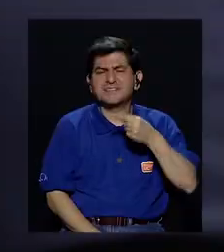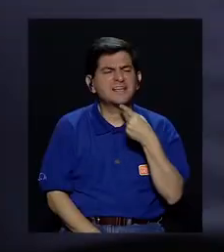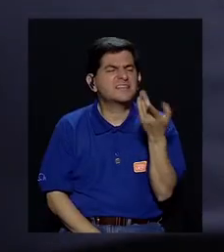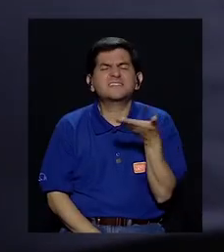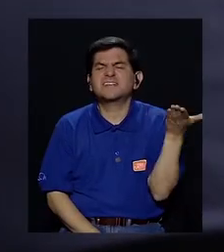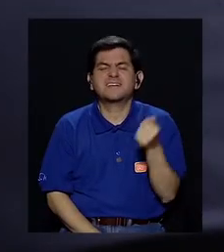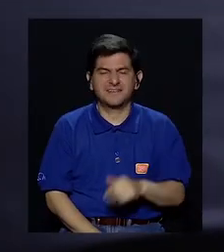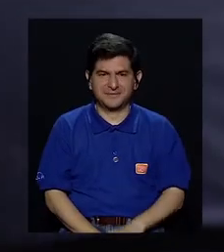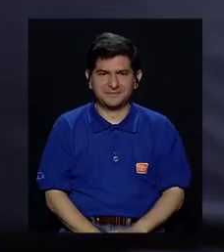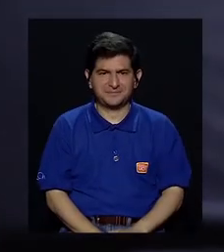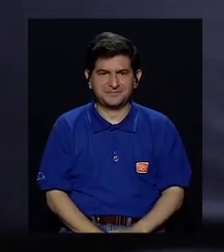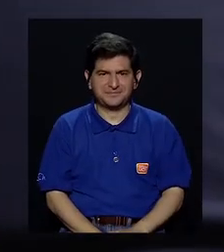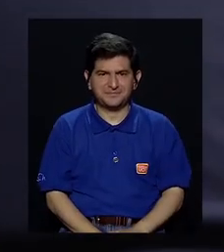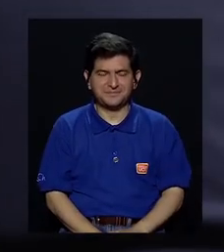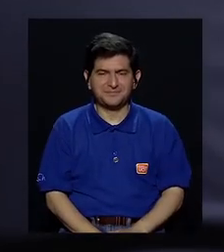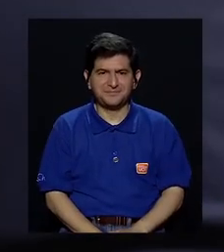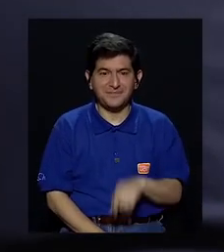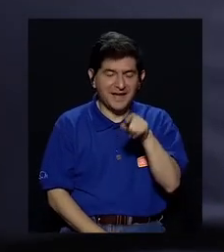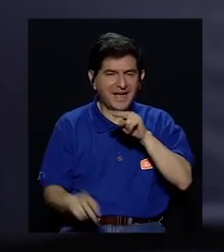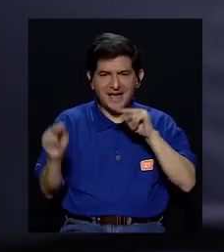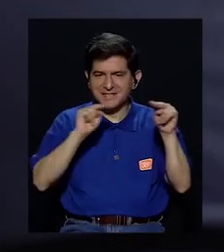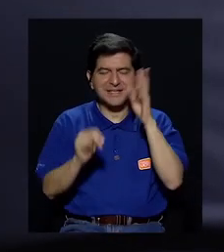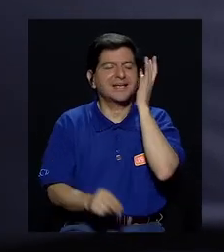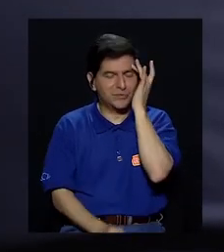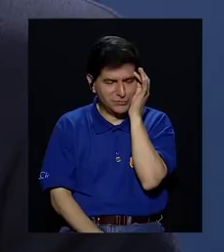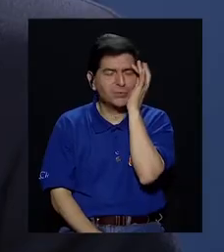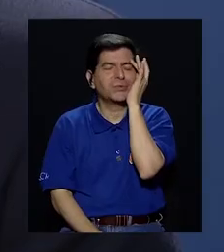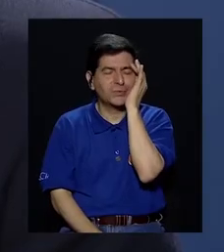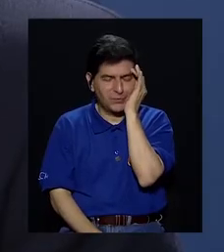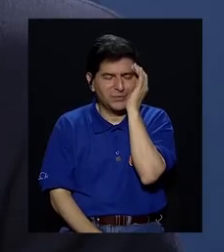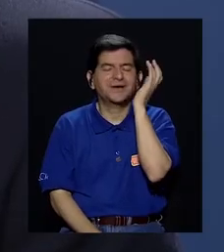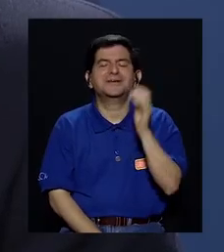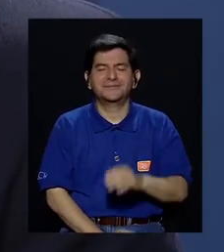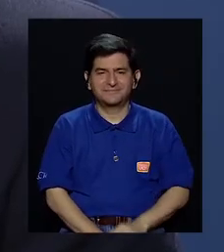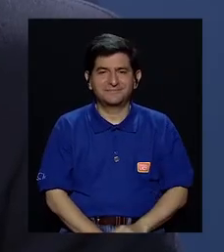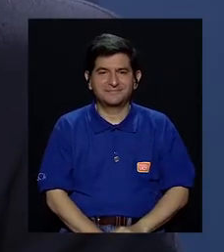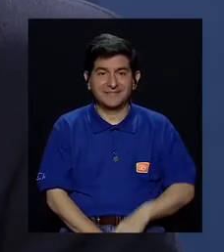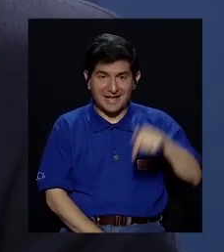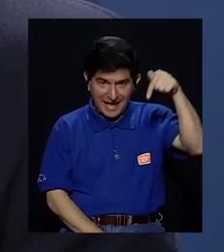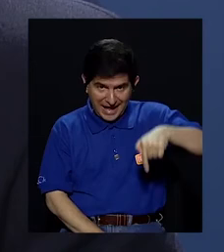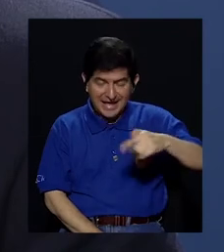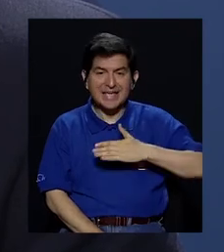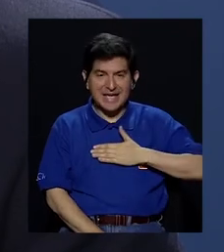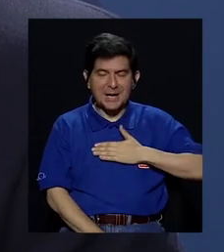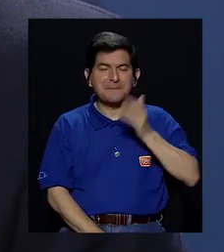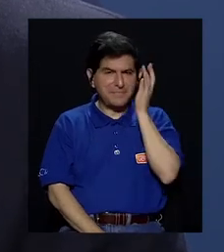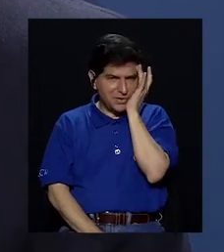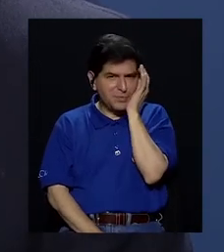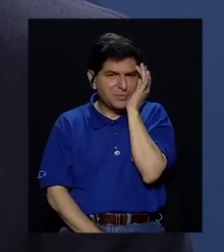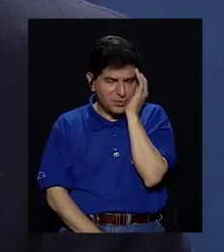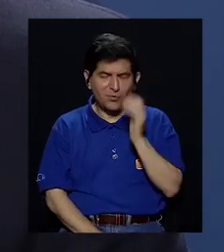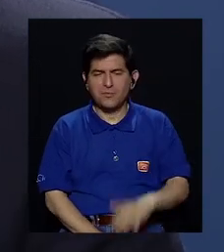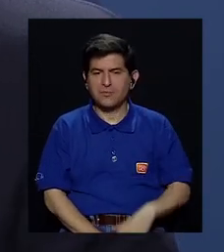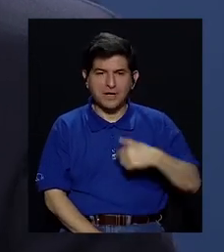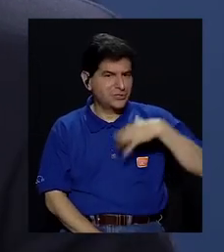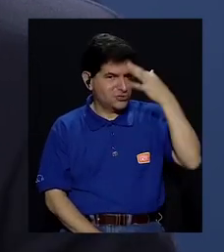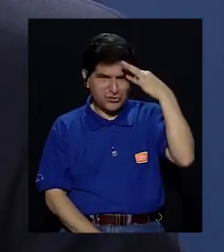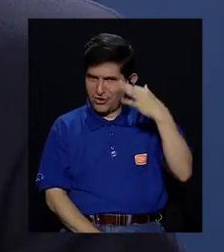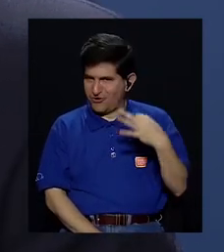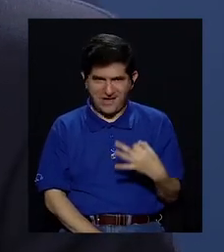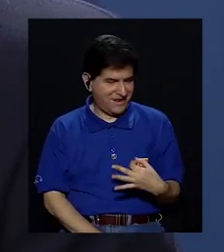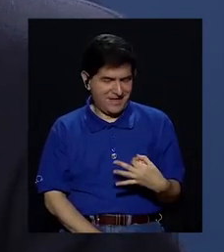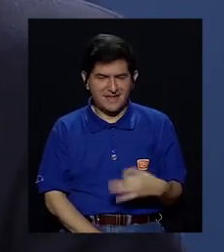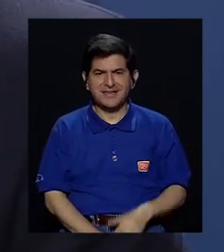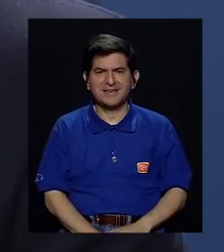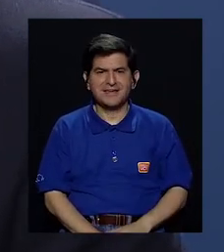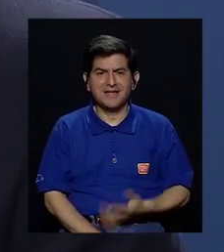cuentan oye eso en las bolsas de su negocio preocupante eso ya está aquí a mí me ha preocupado mucho porque yo no creí